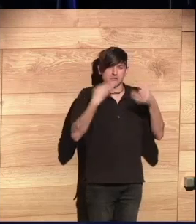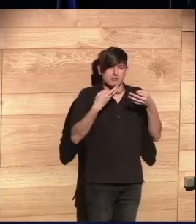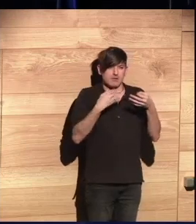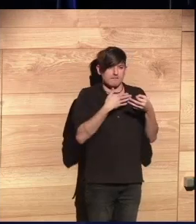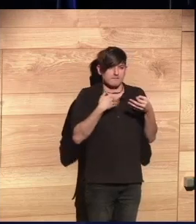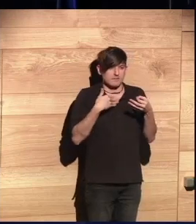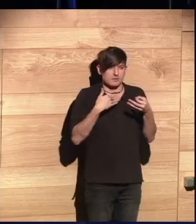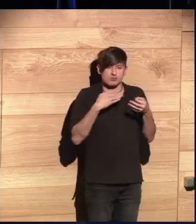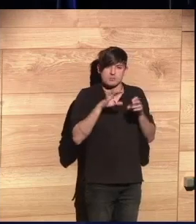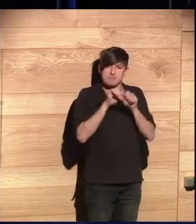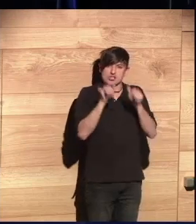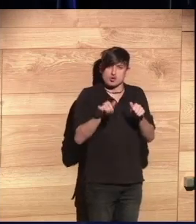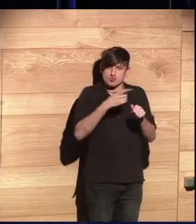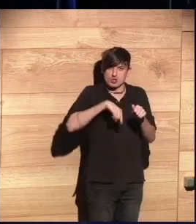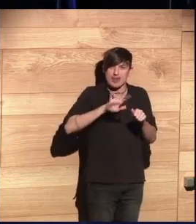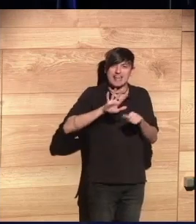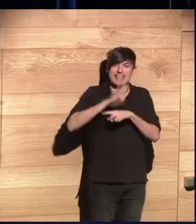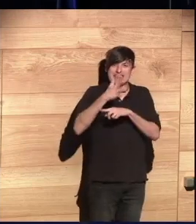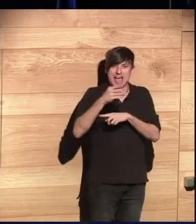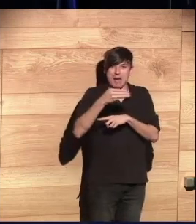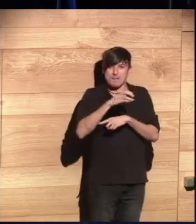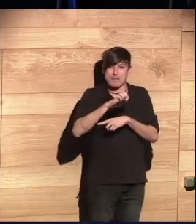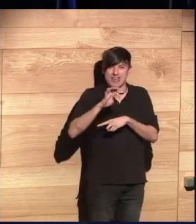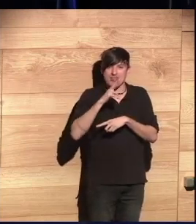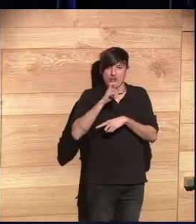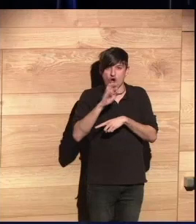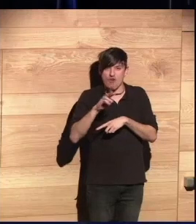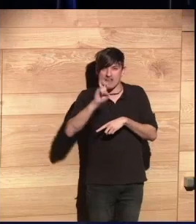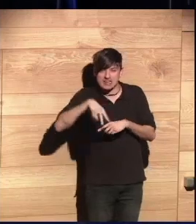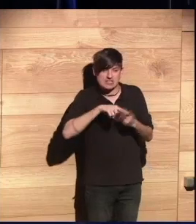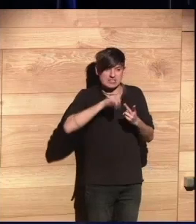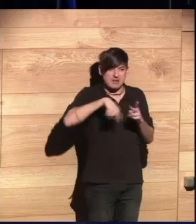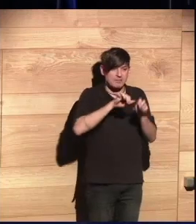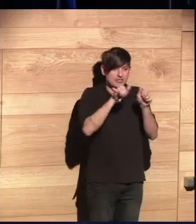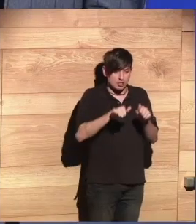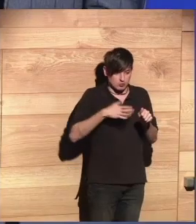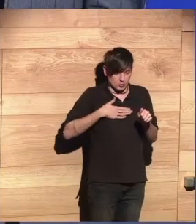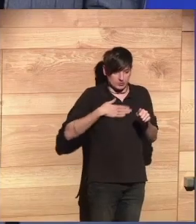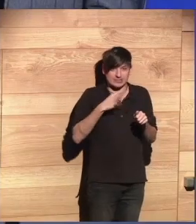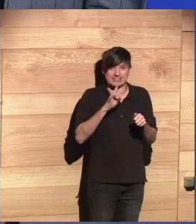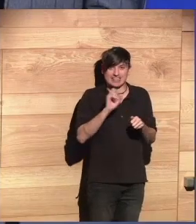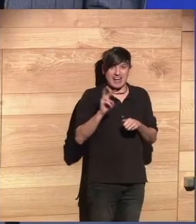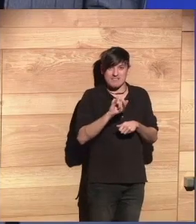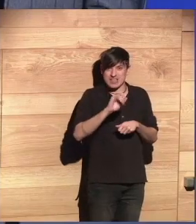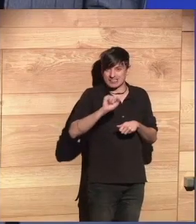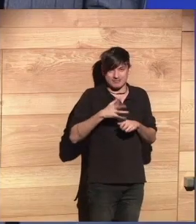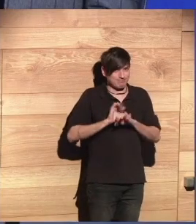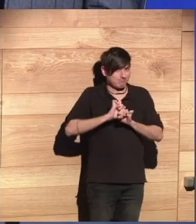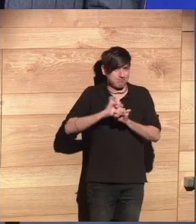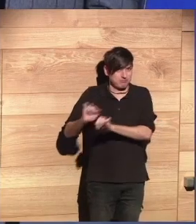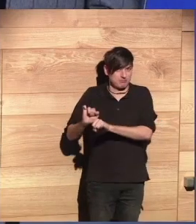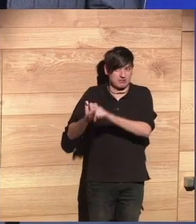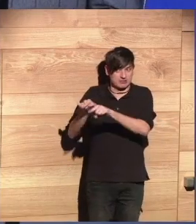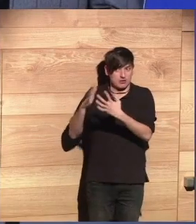conciertos, nuestra versión de la Quinta de Beethoven, que es la que conocemos, nuestra versión de la Traviata, y huyendo de esto, este ensemble